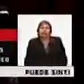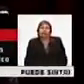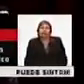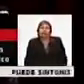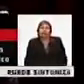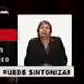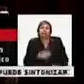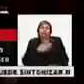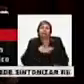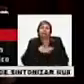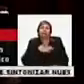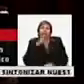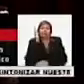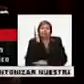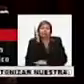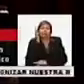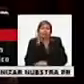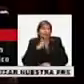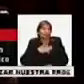Yo doy un testimonio personal,